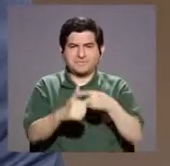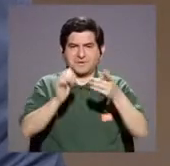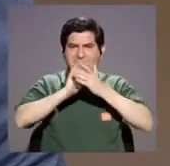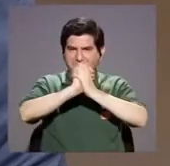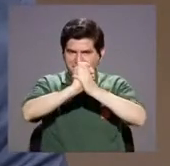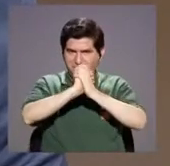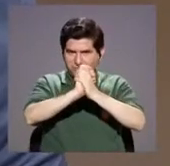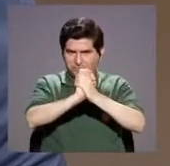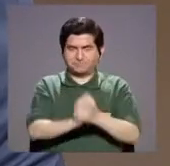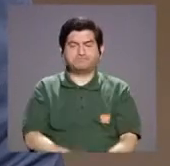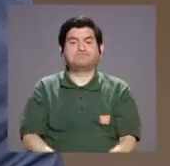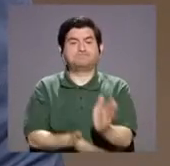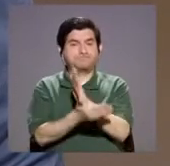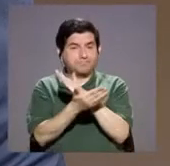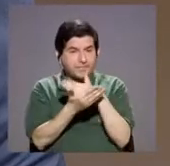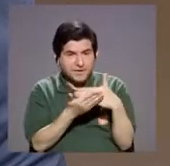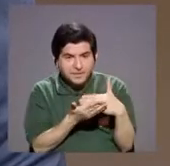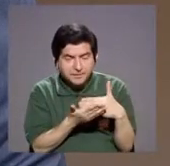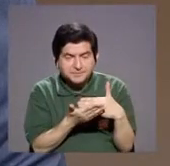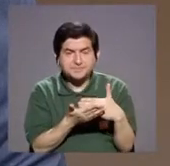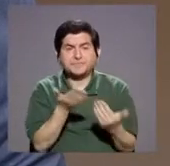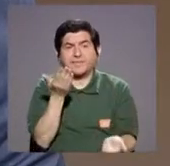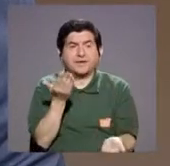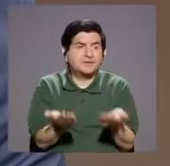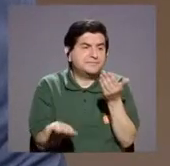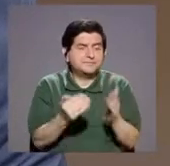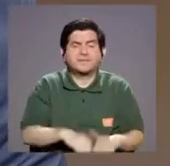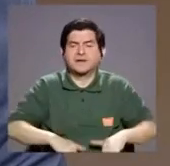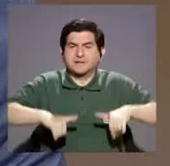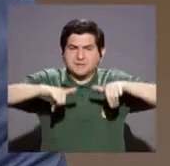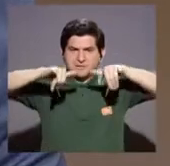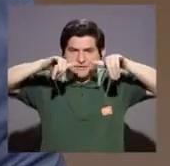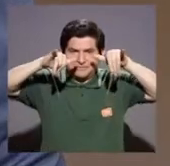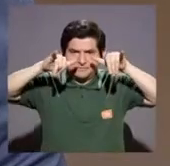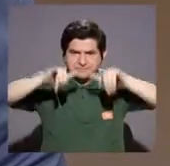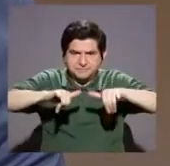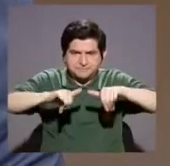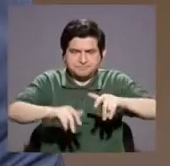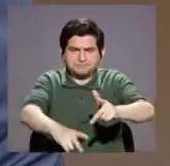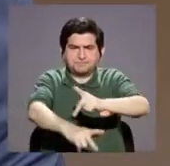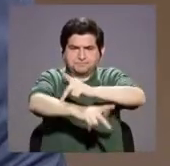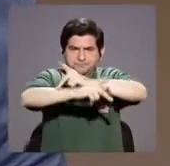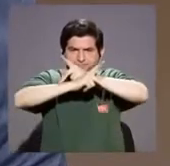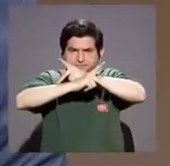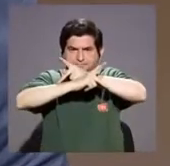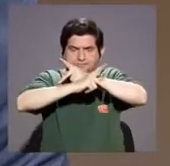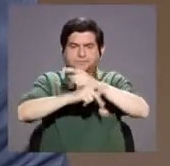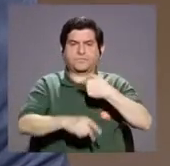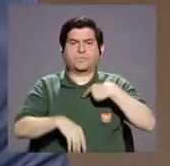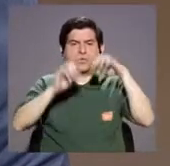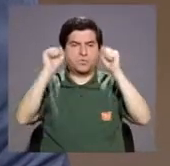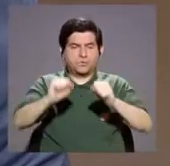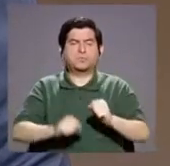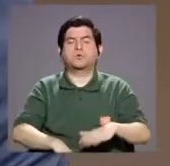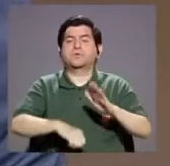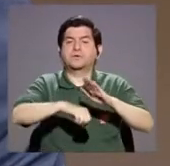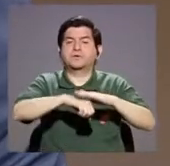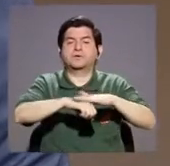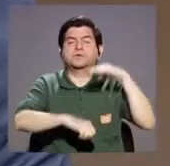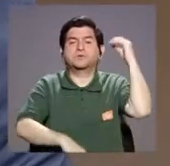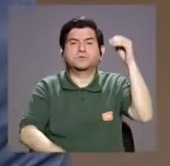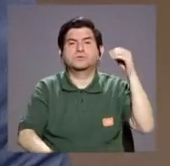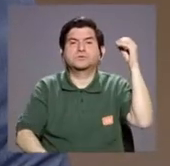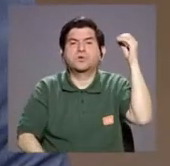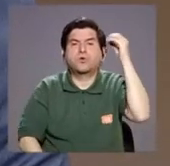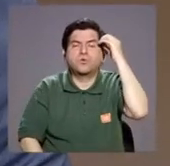porque creo que es parte de conservar un blindaje para poder darse la licencia de opinar